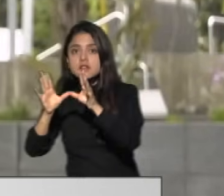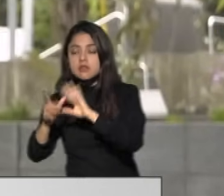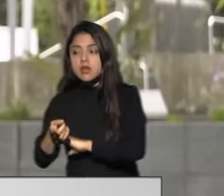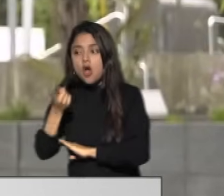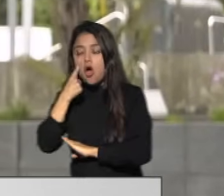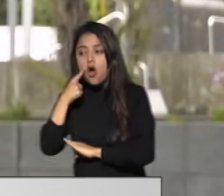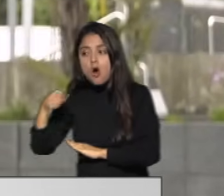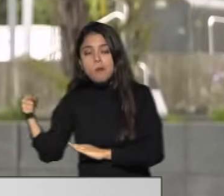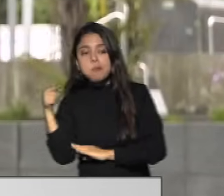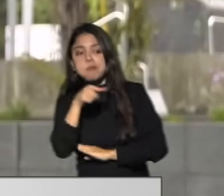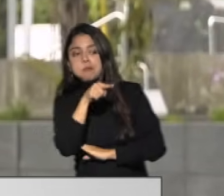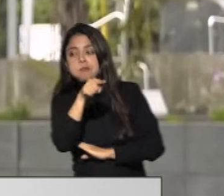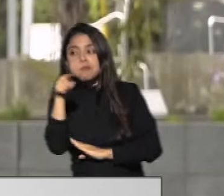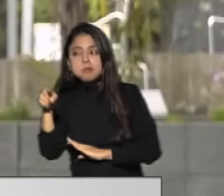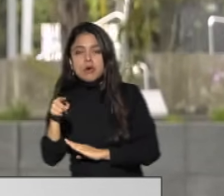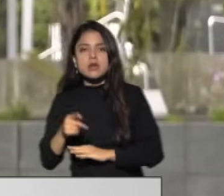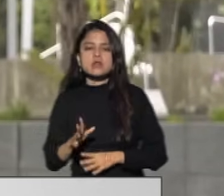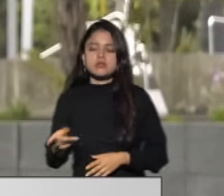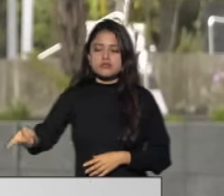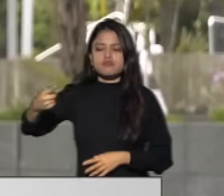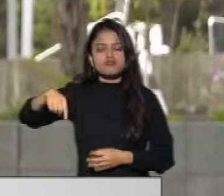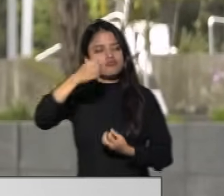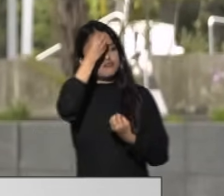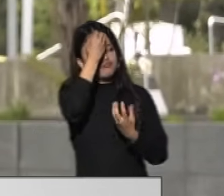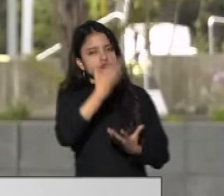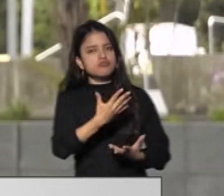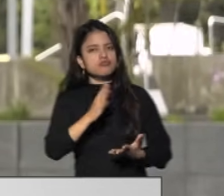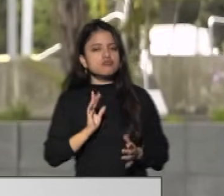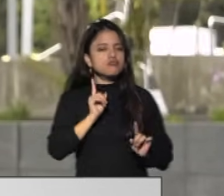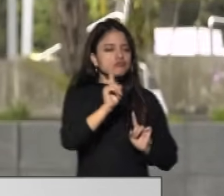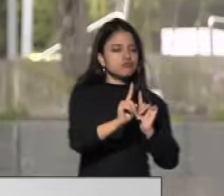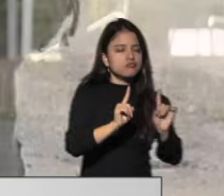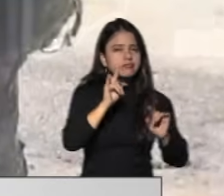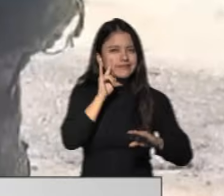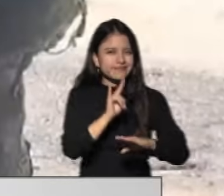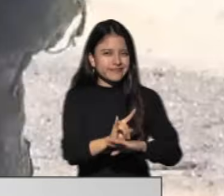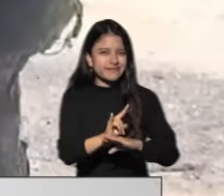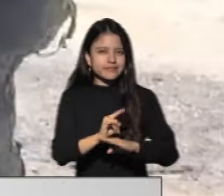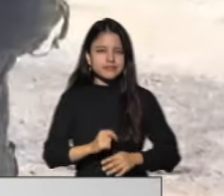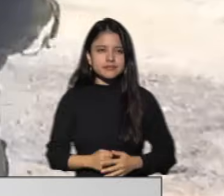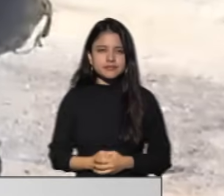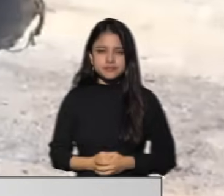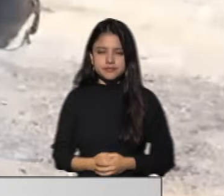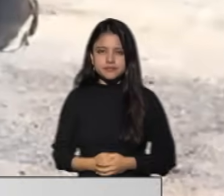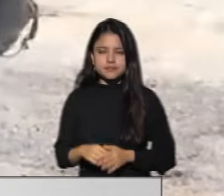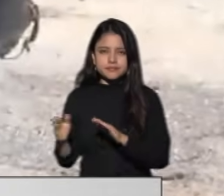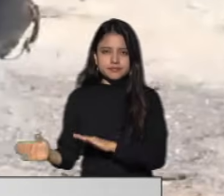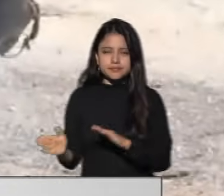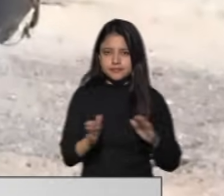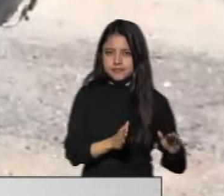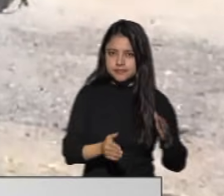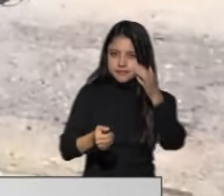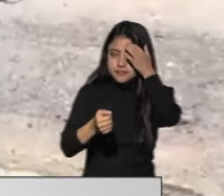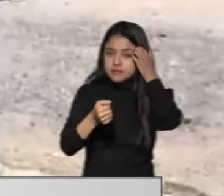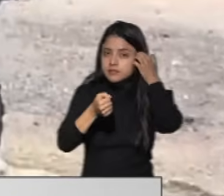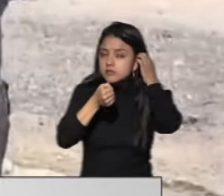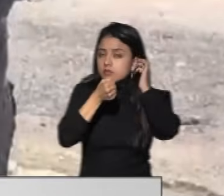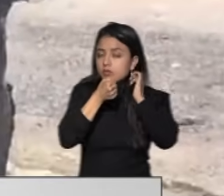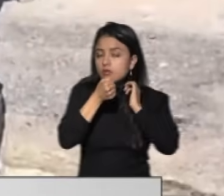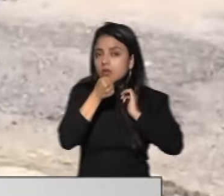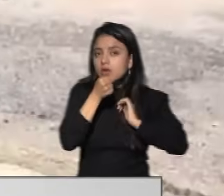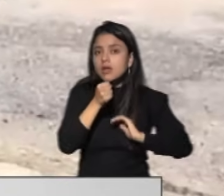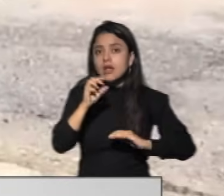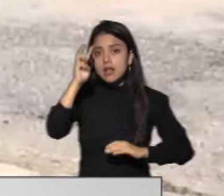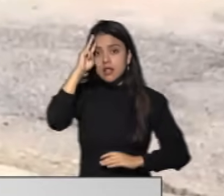Ejército Nacional y las fuerzas militares. También les contamos en otras noticias de orden público que la Armada de Colombia en las últimas horas logró la captura